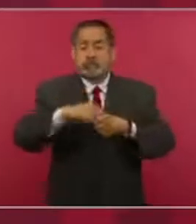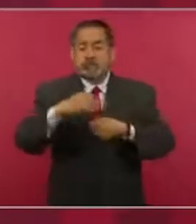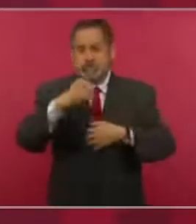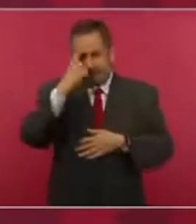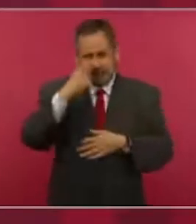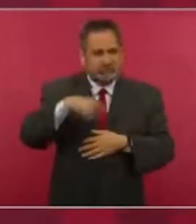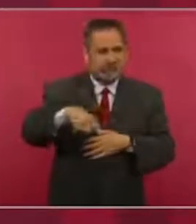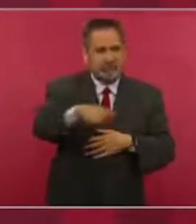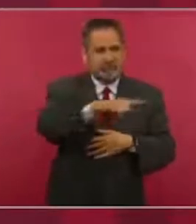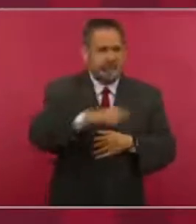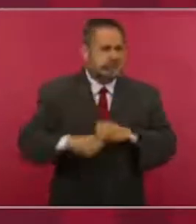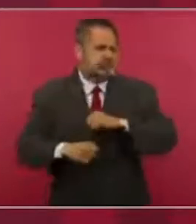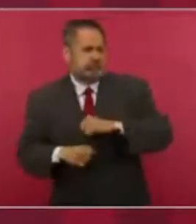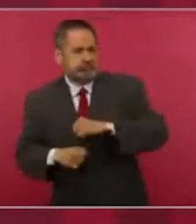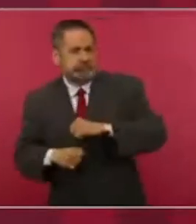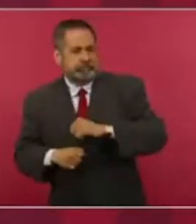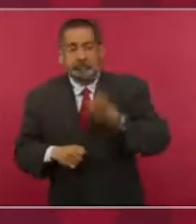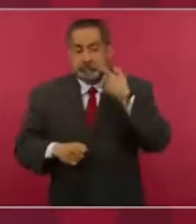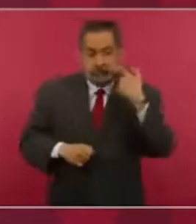duros